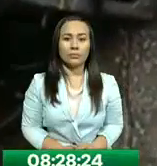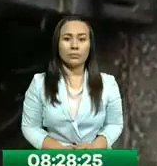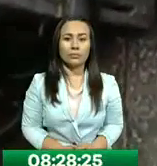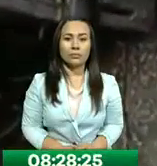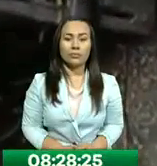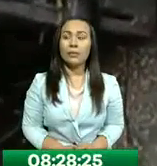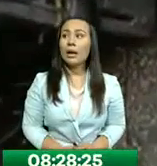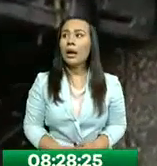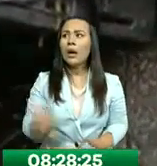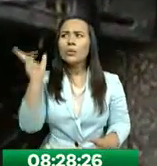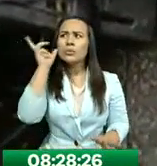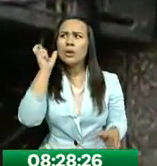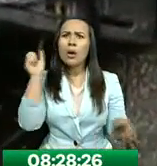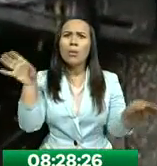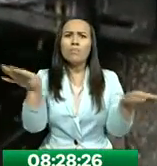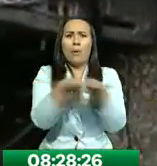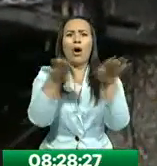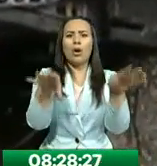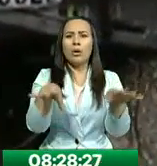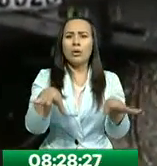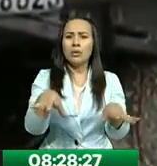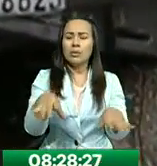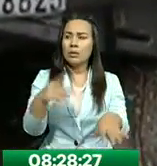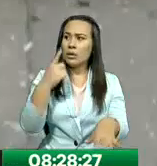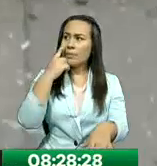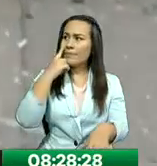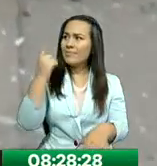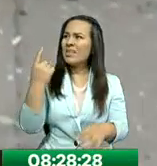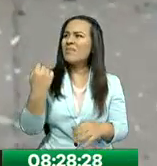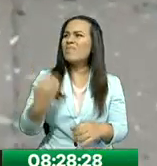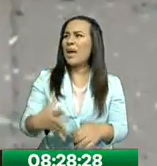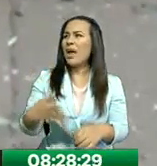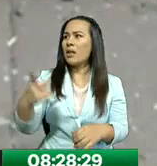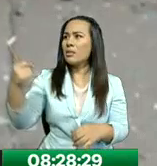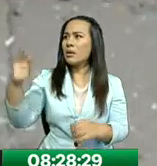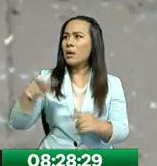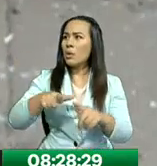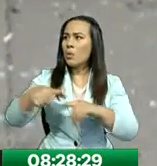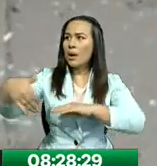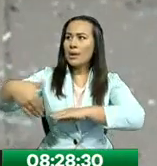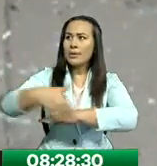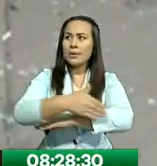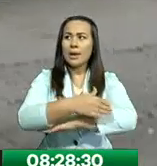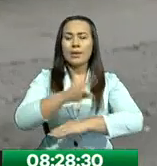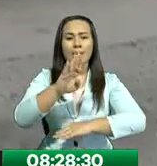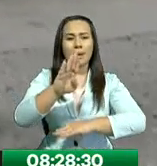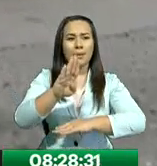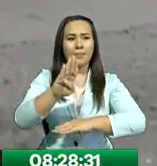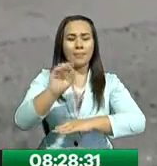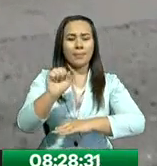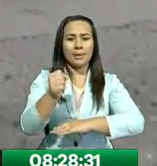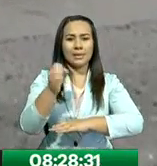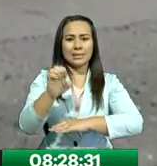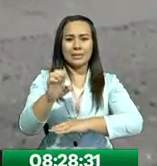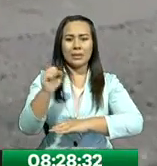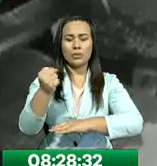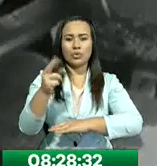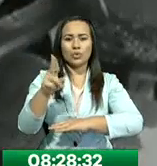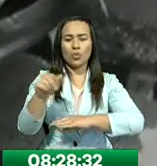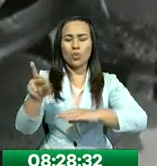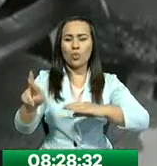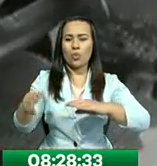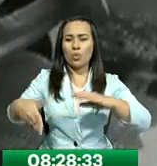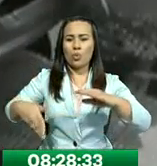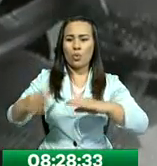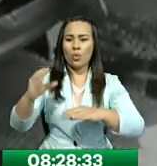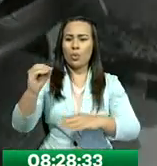Se escucharon cuatro golpes fuertes y ya se quedaron los vehículos. En el sector de las calles Base Sur y Colina Dorada, en la ciudadela Los Álamos,